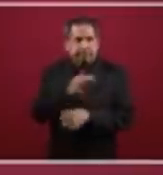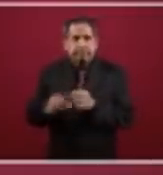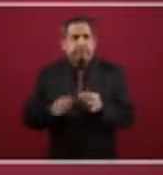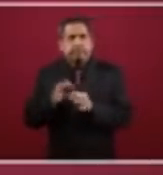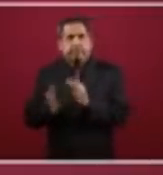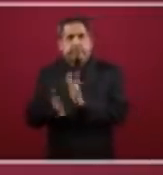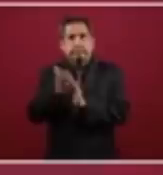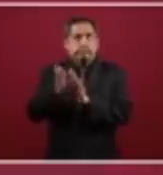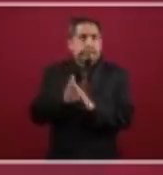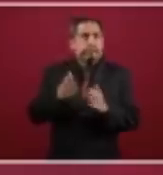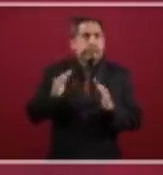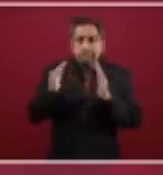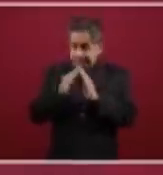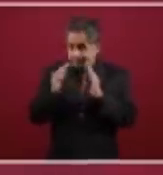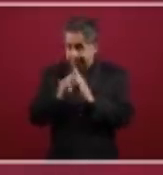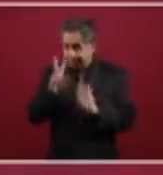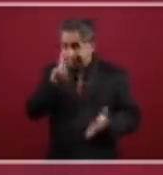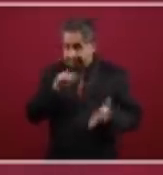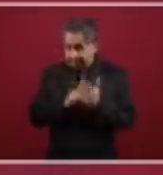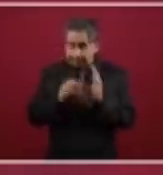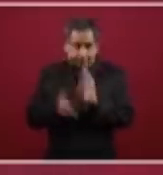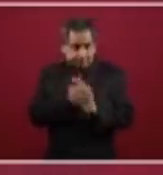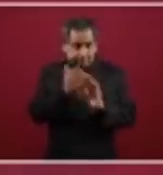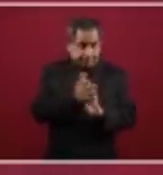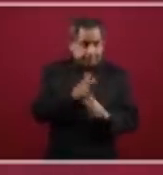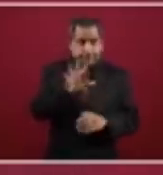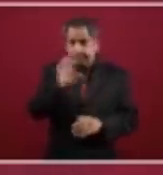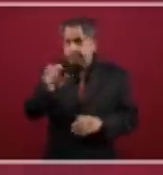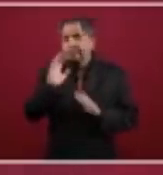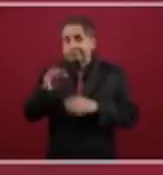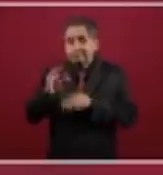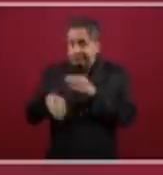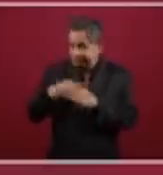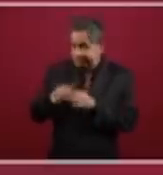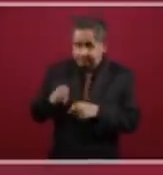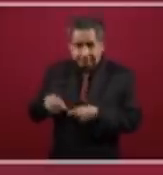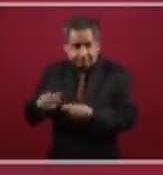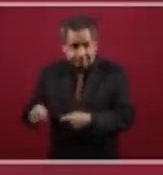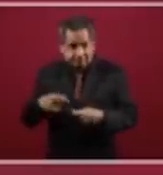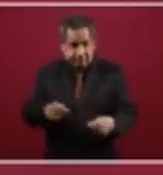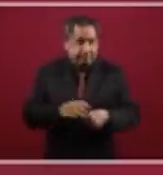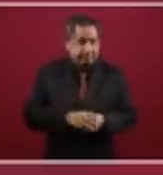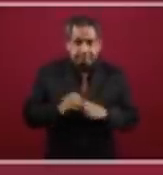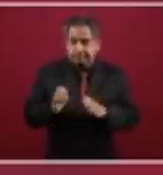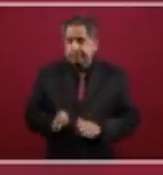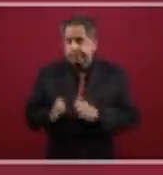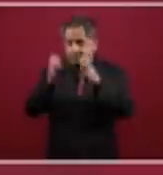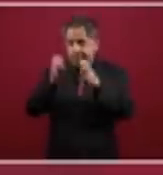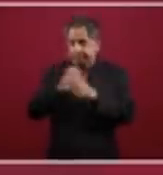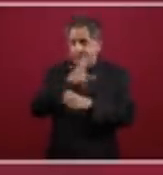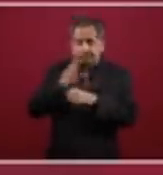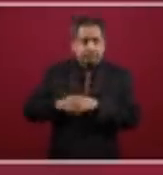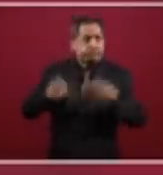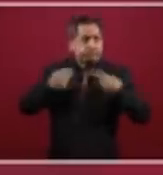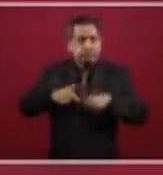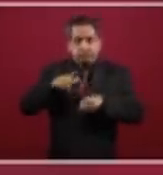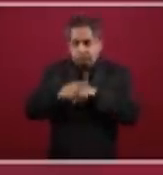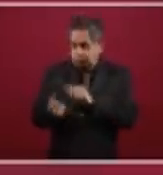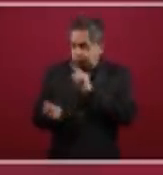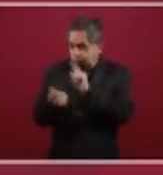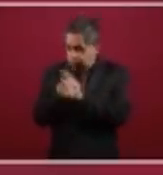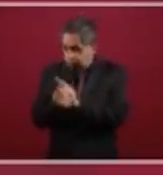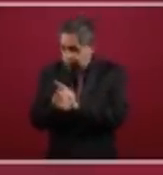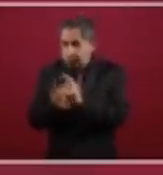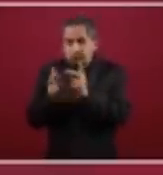Casas Habitación hay 3,000 en construcción y 500 que ya se entregaron. Y en el caso de los edificios se ha atendido personalmente con